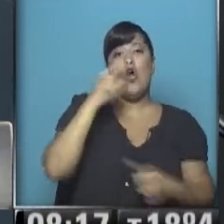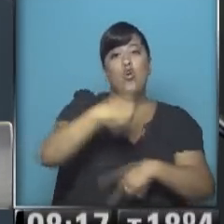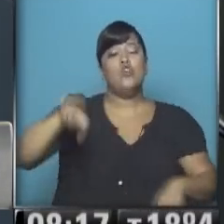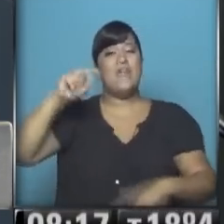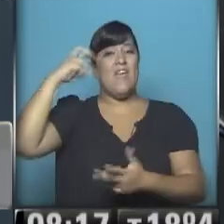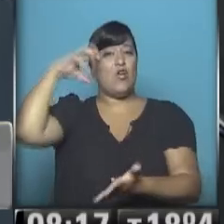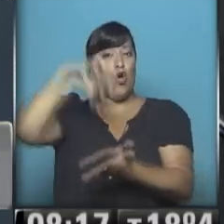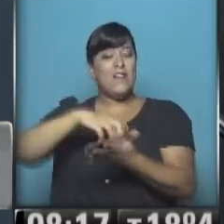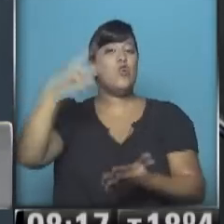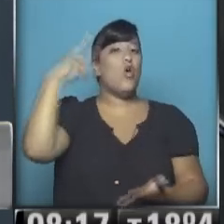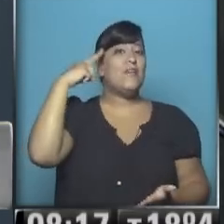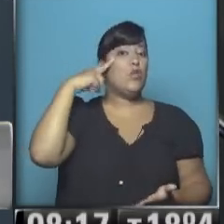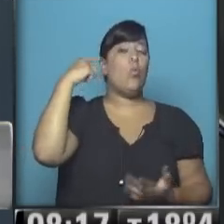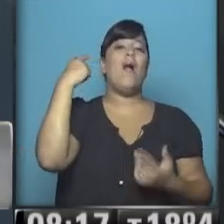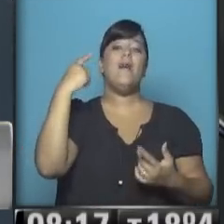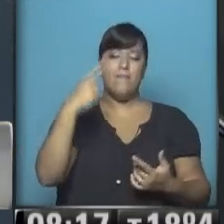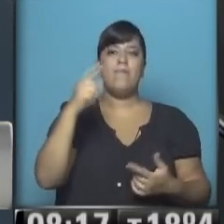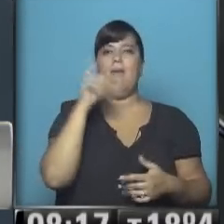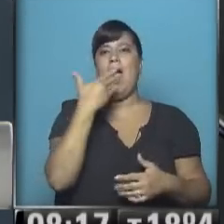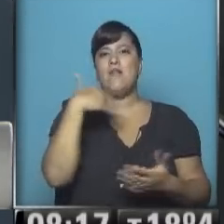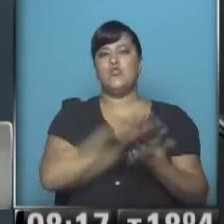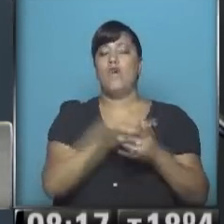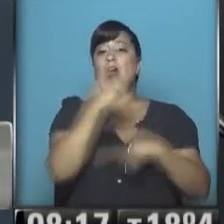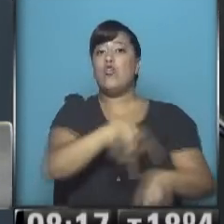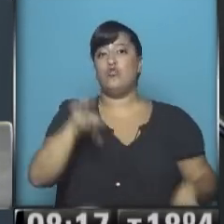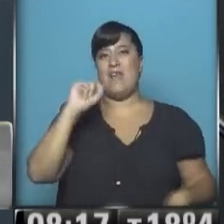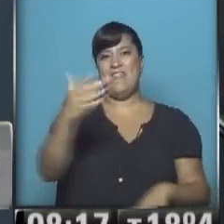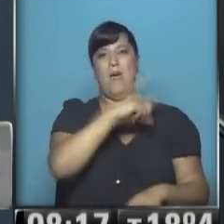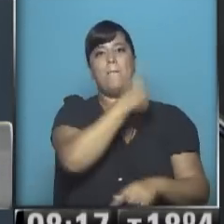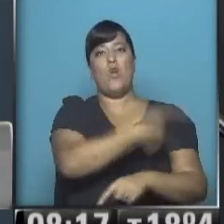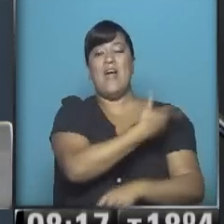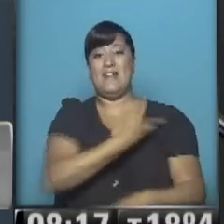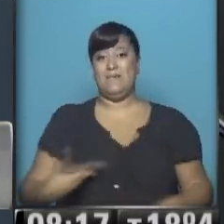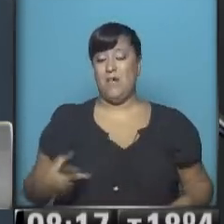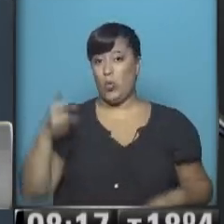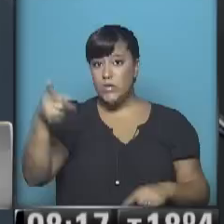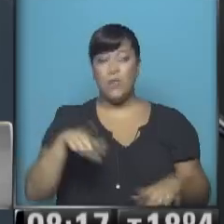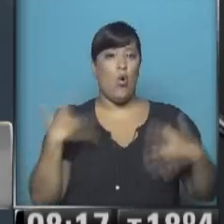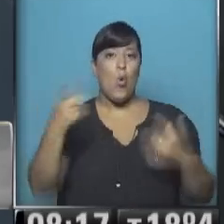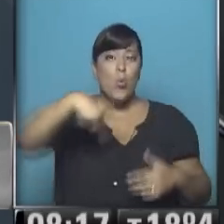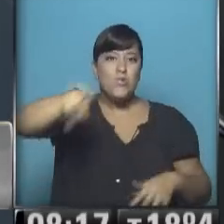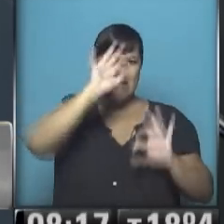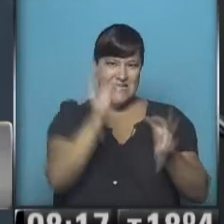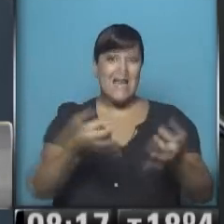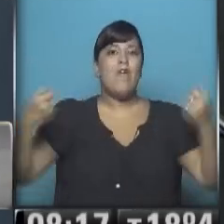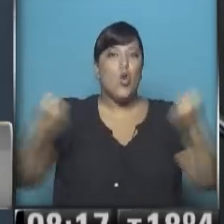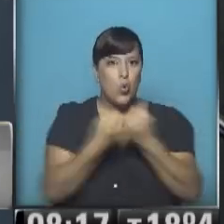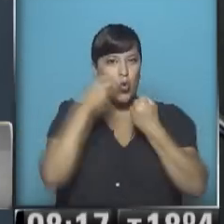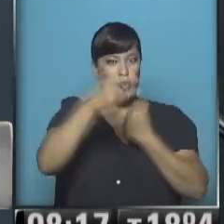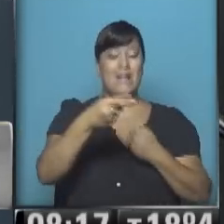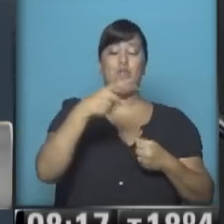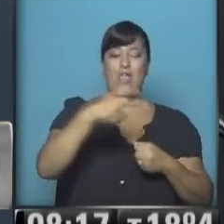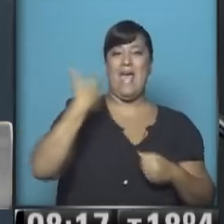99 atribuciones del poder ejecutivo nacional en ese contexto como usted sabe el memorándum de entendimiento entre República